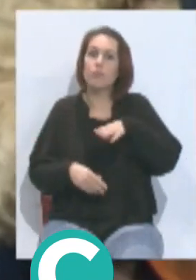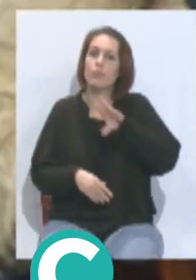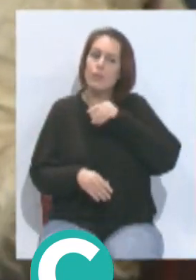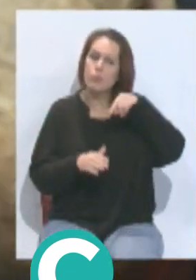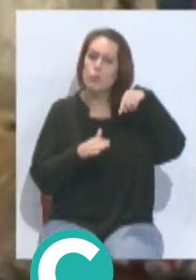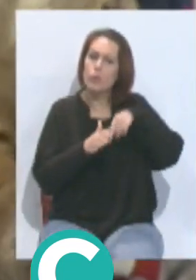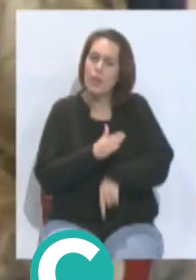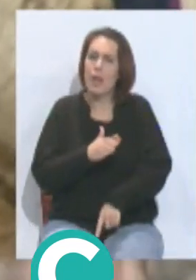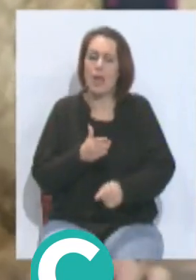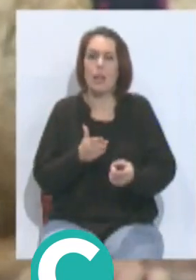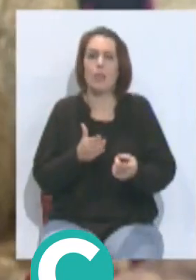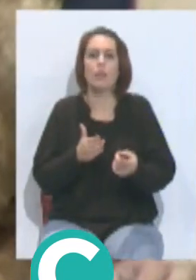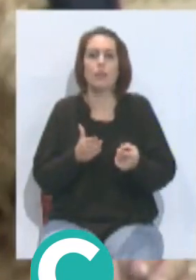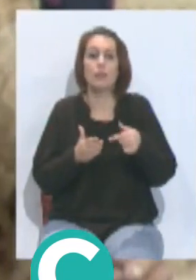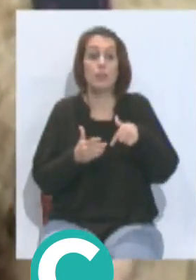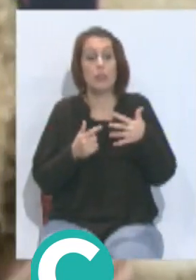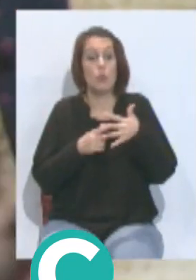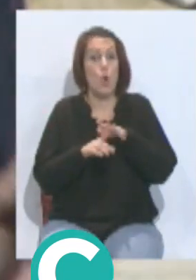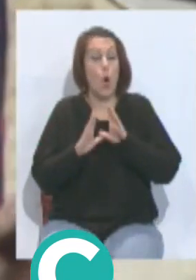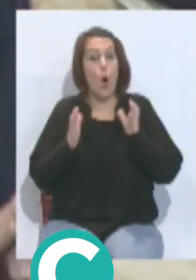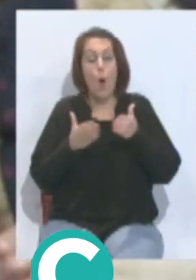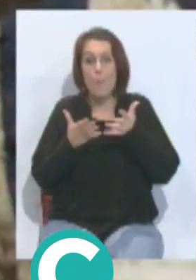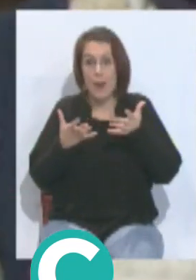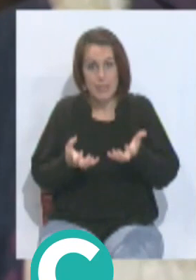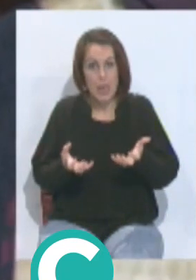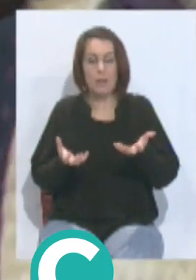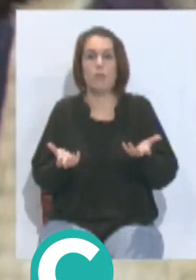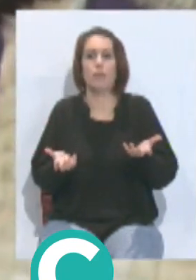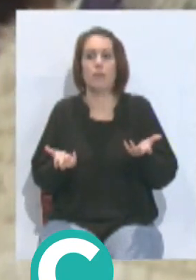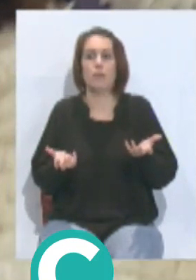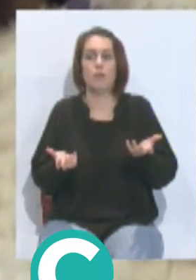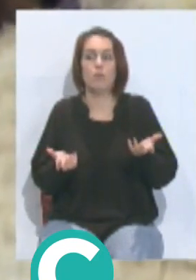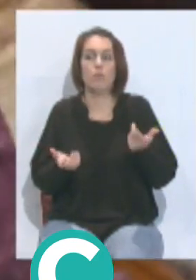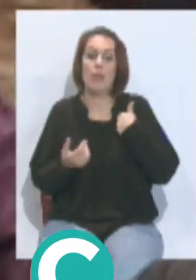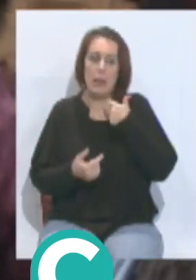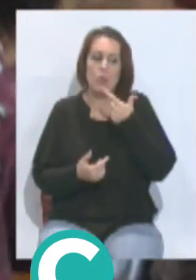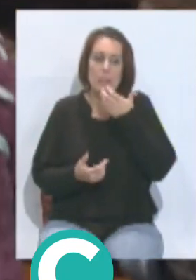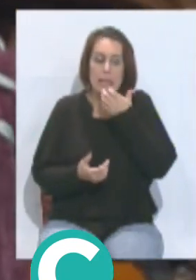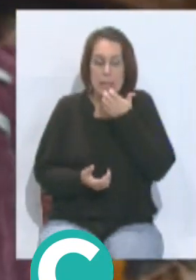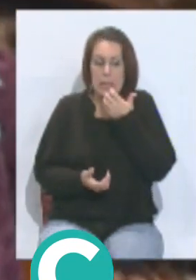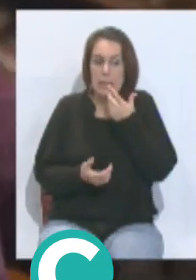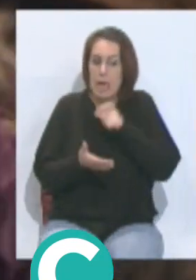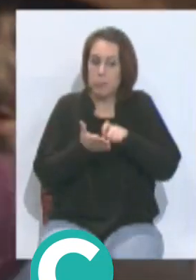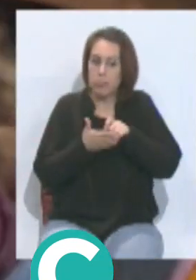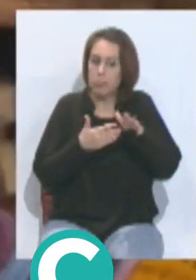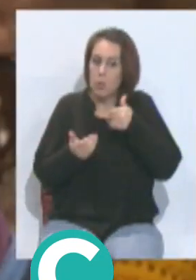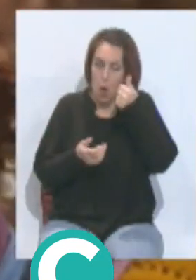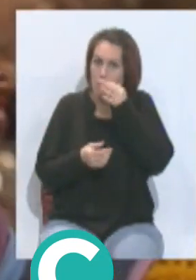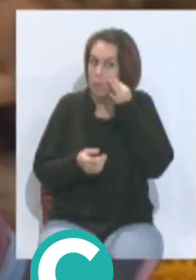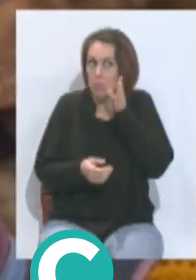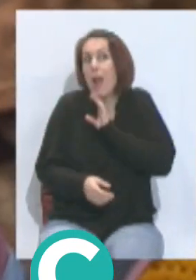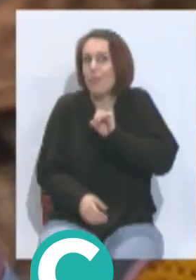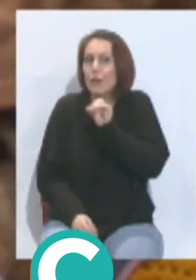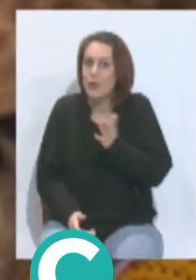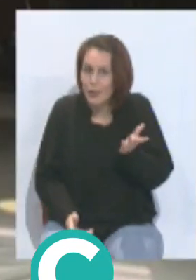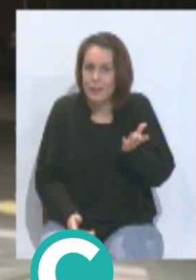más profundidad, en este caso, la comparsa, ¿no? Uh-huh. Y bueno, yo te digo, si salen autores y autoras, pues maravilloso, eso